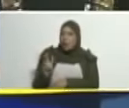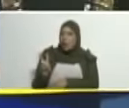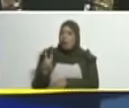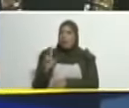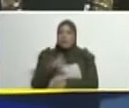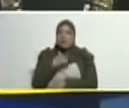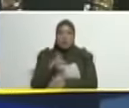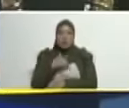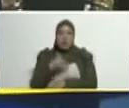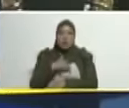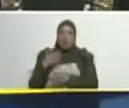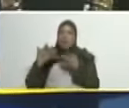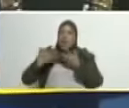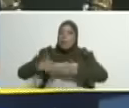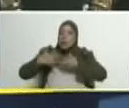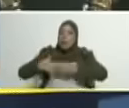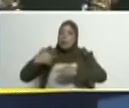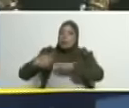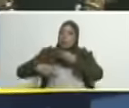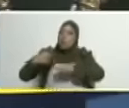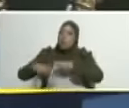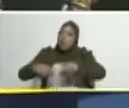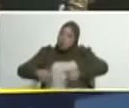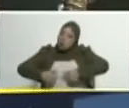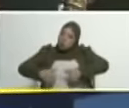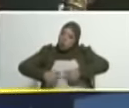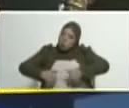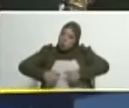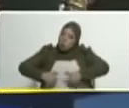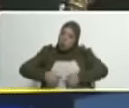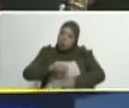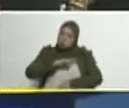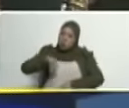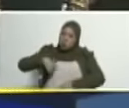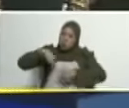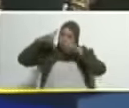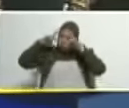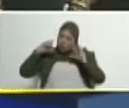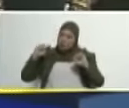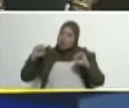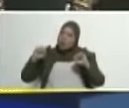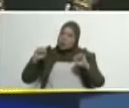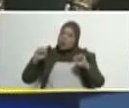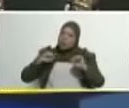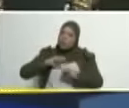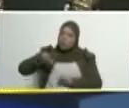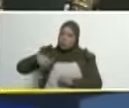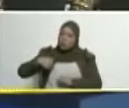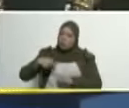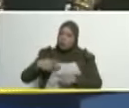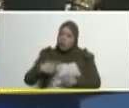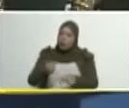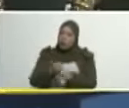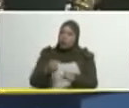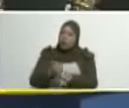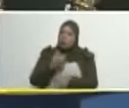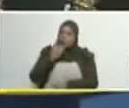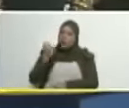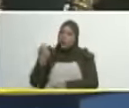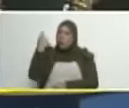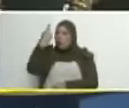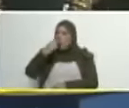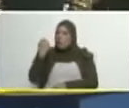con esfuerzo propio, con inteligencia propia, nosotros hoy tenemos la frente en